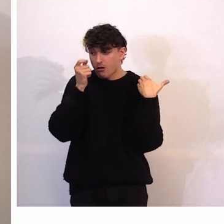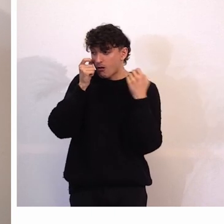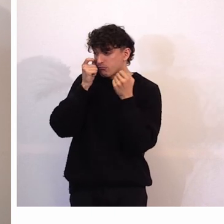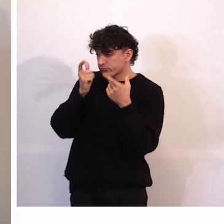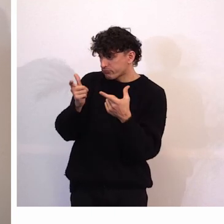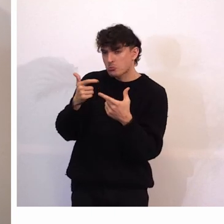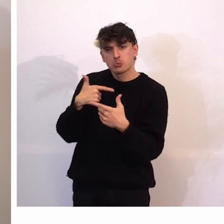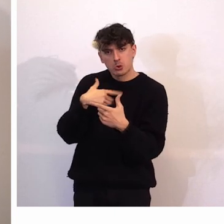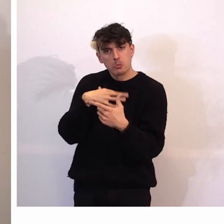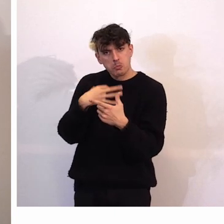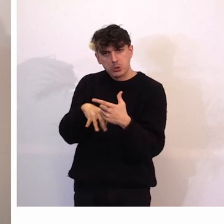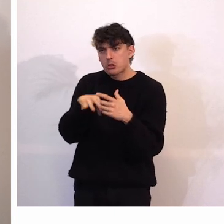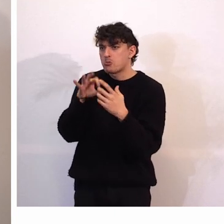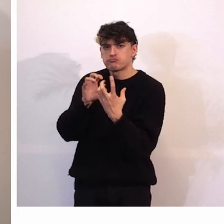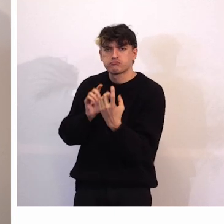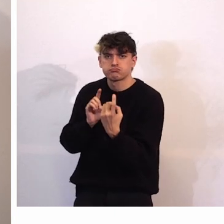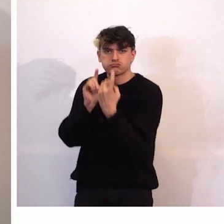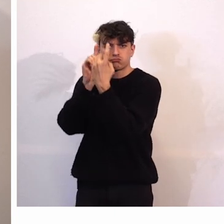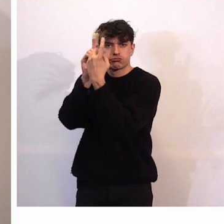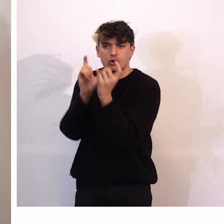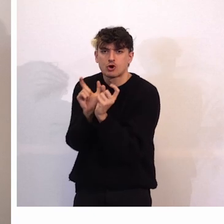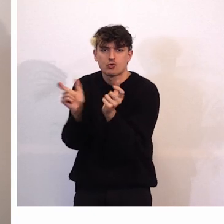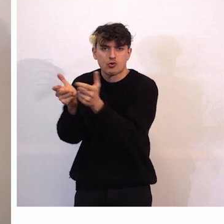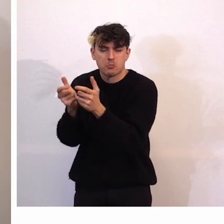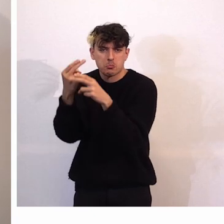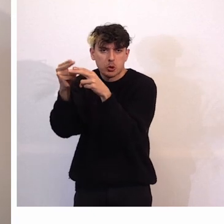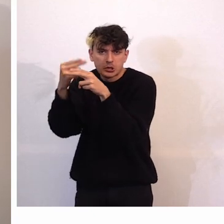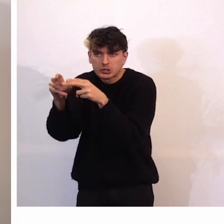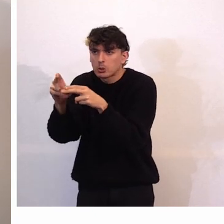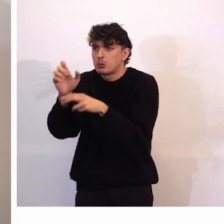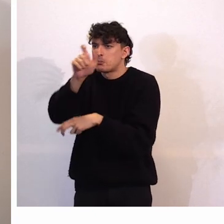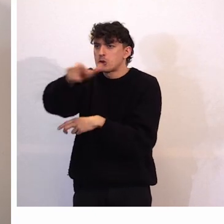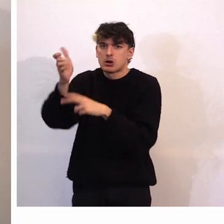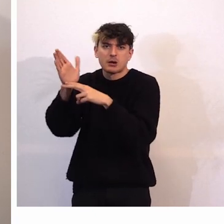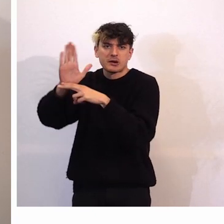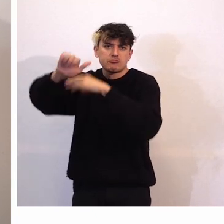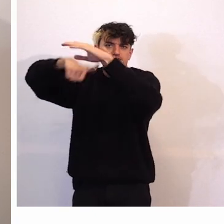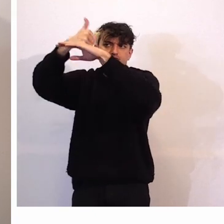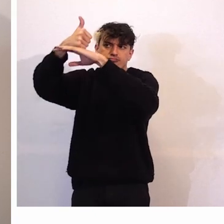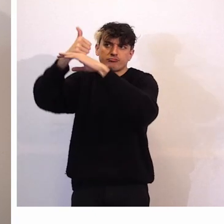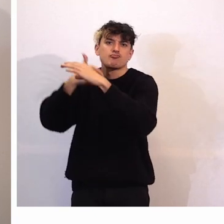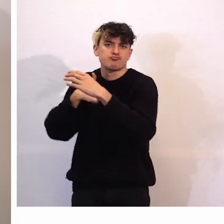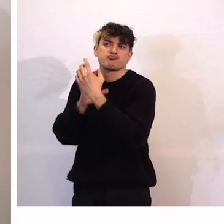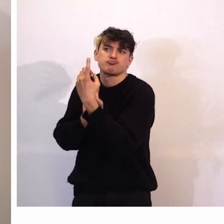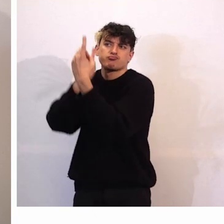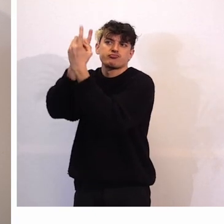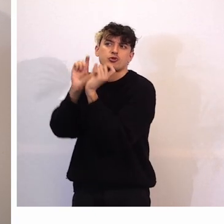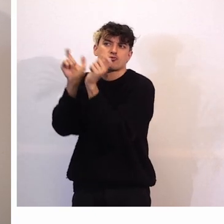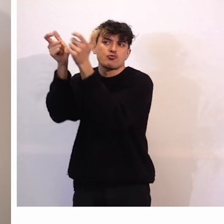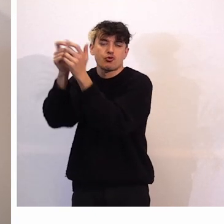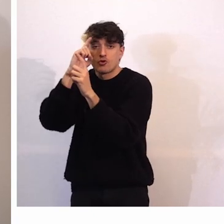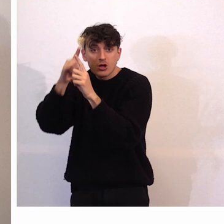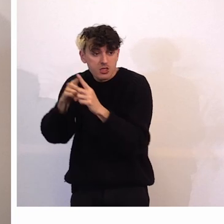reunirme con políticos y otros representantes para trasladar nuestras